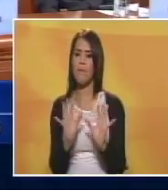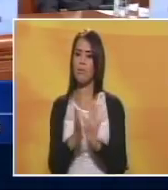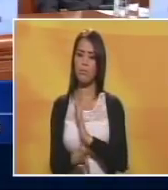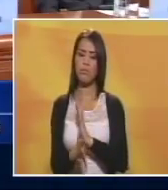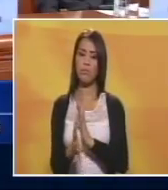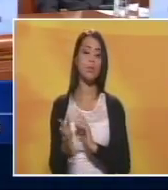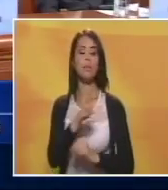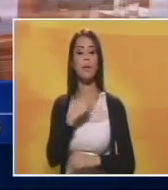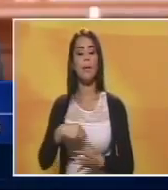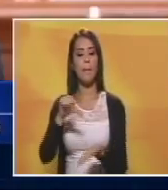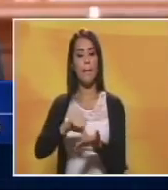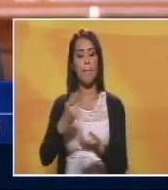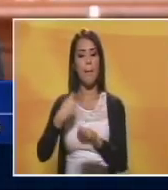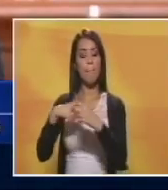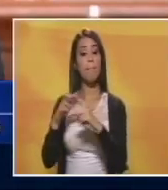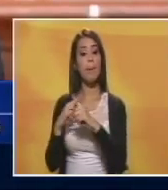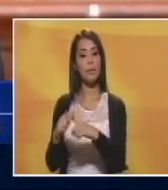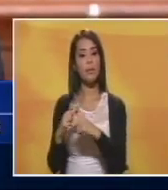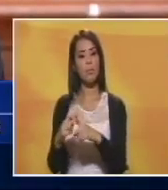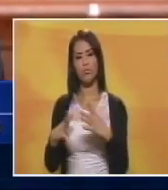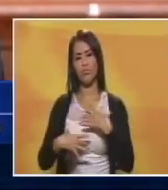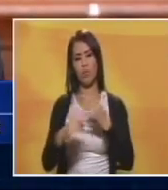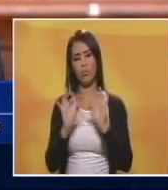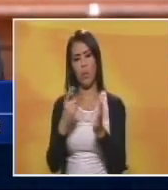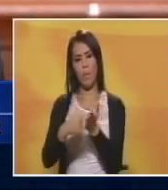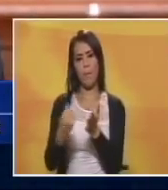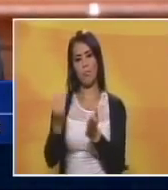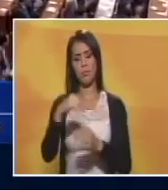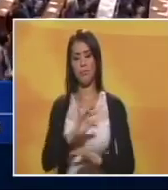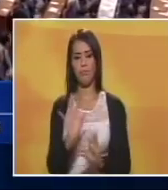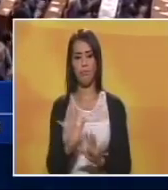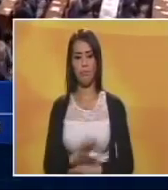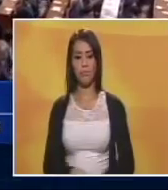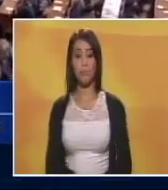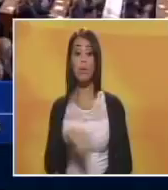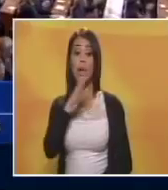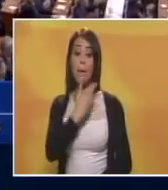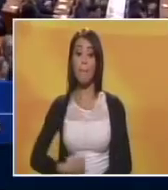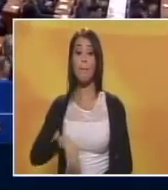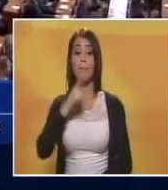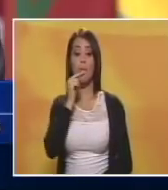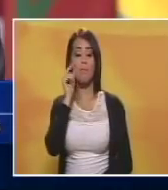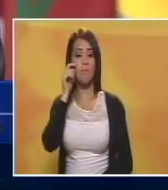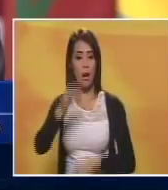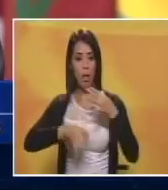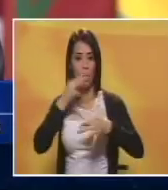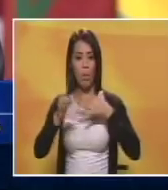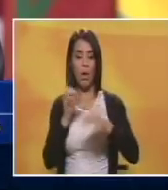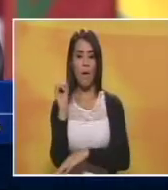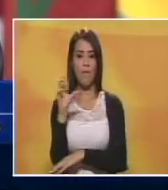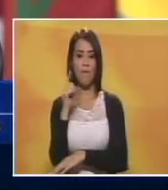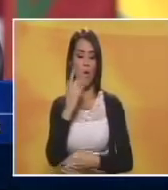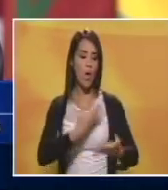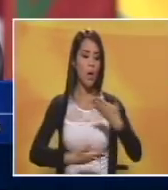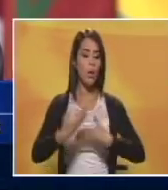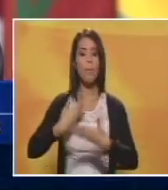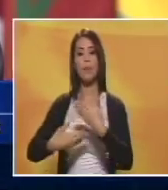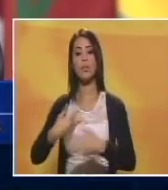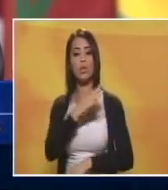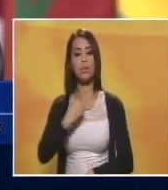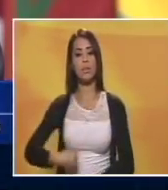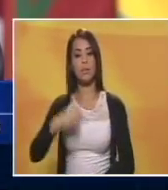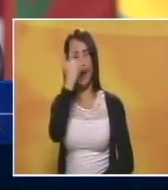Pekín en forma de préstamos sin intereses. Así lo indicó el presidente chino Xi Jinping en el discurso inaugural del Foro de Cooperación China-África,